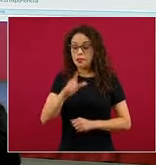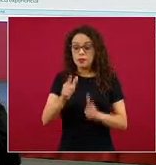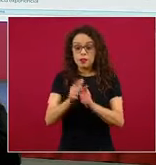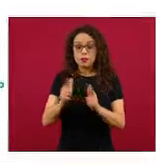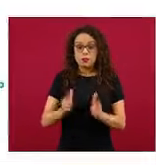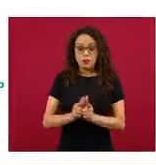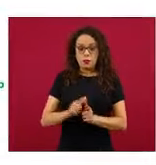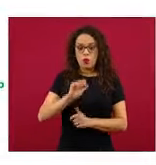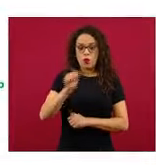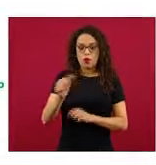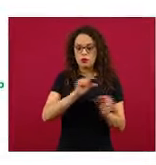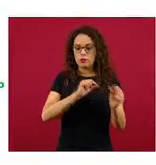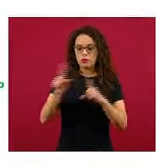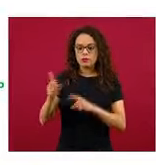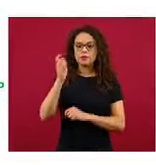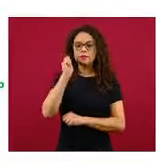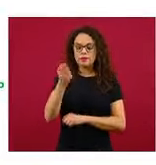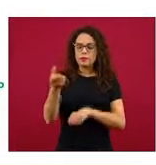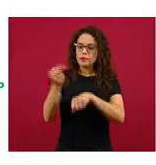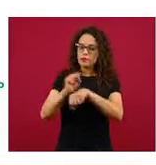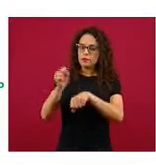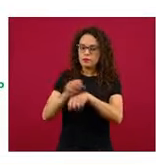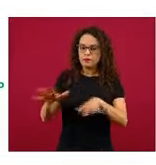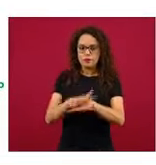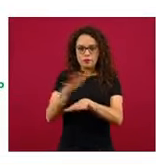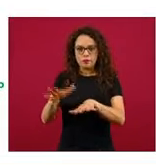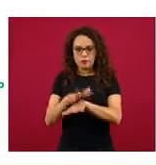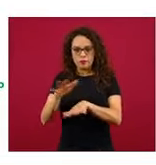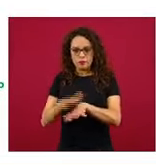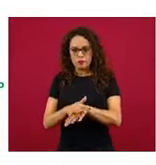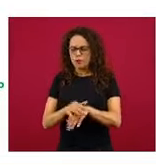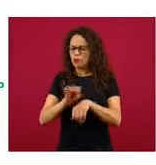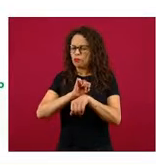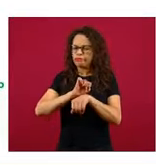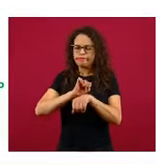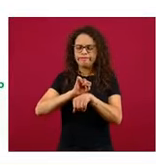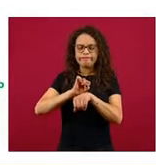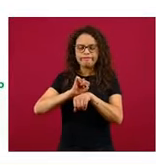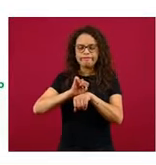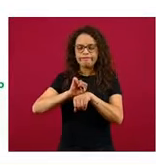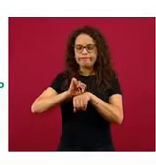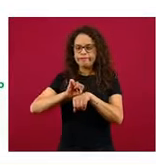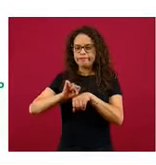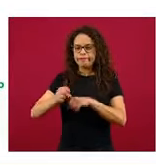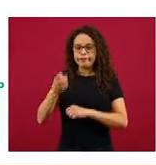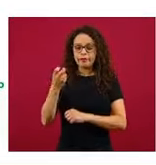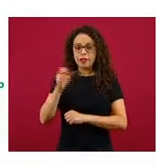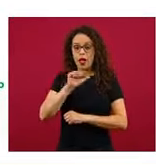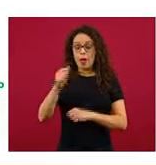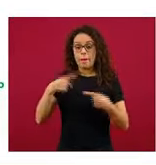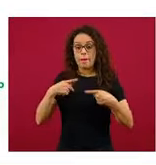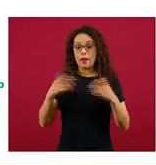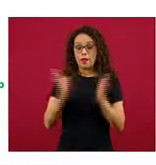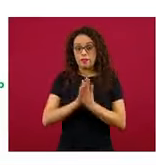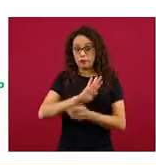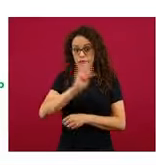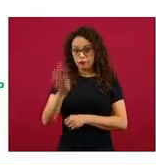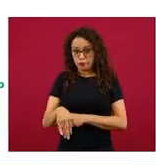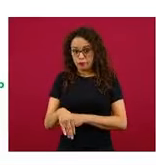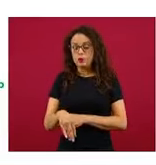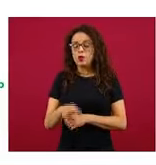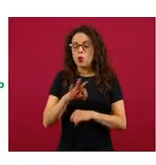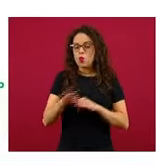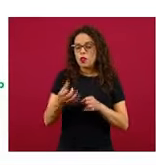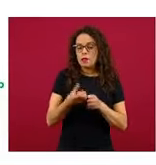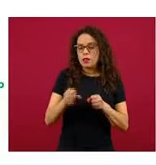tenemos el cambio semanal de las defunciones. Es un incremento muy ligero. Veíamos que el comportamiento de las mismas había estado en las últimas semanas